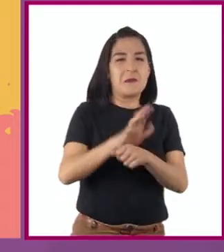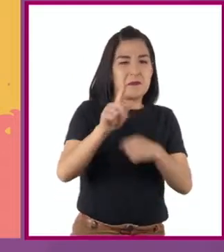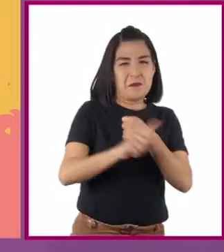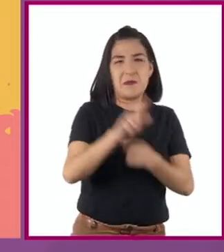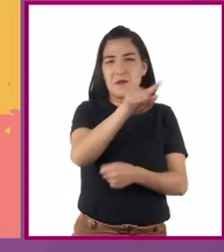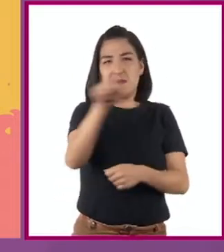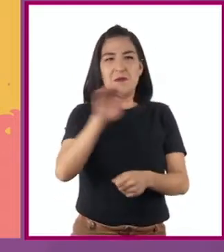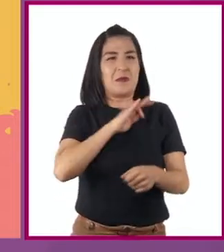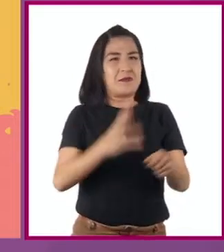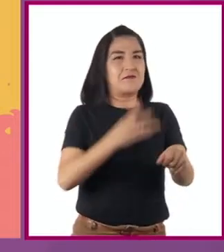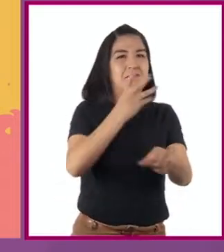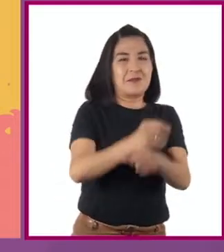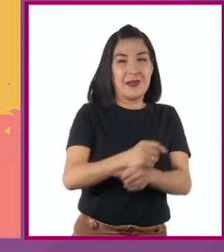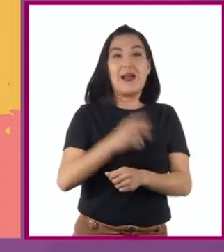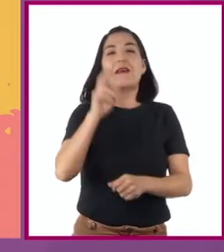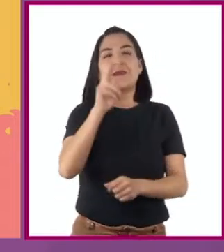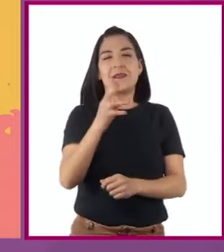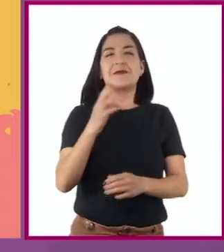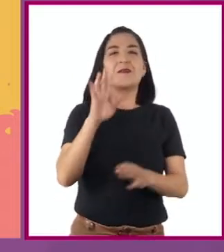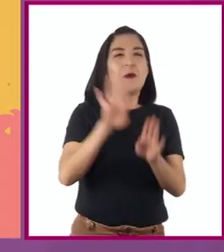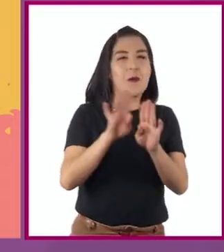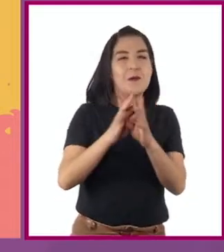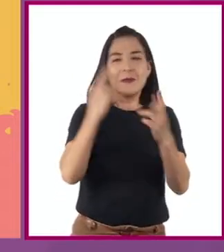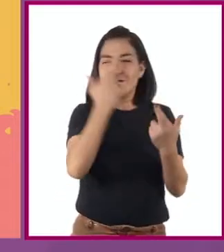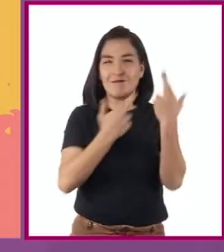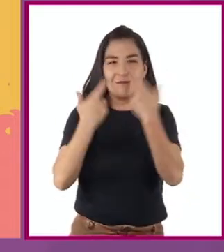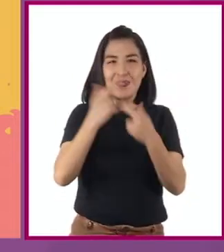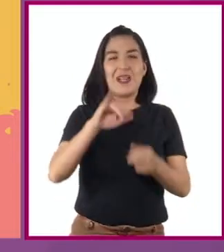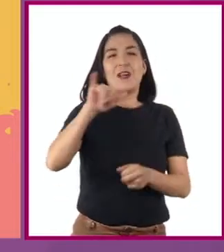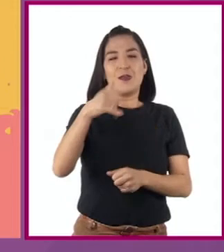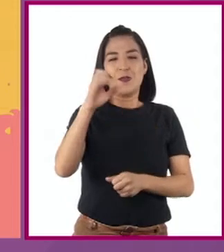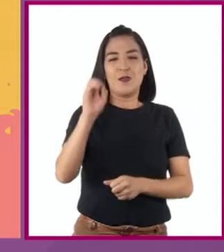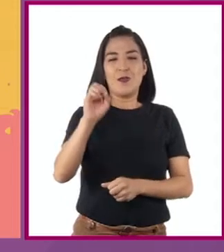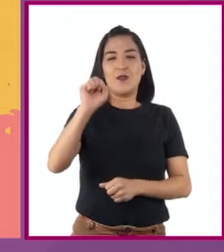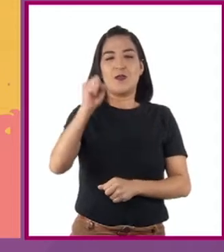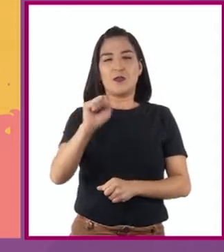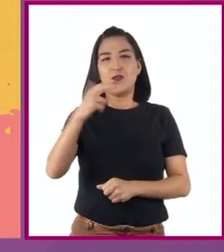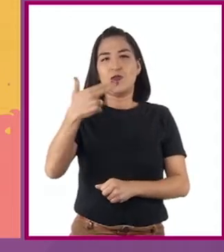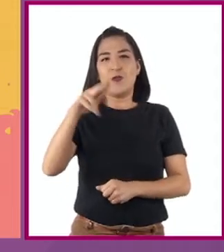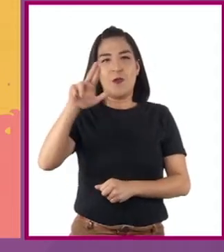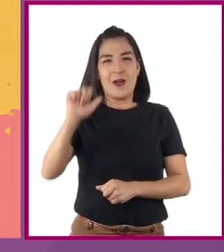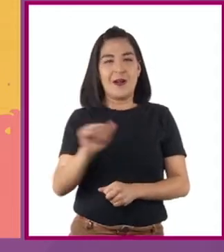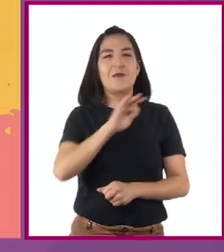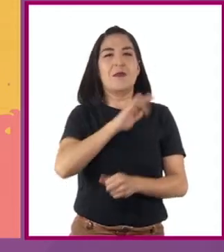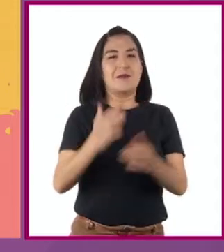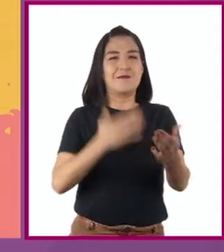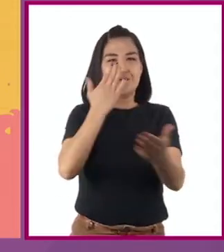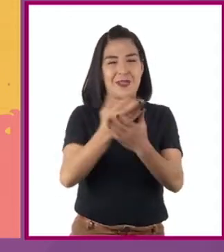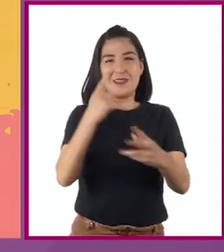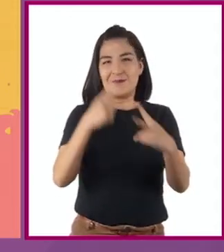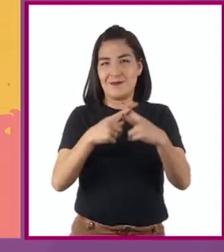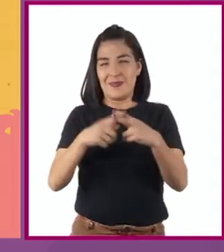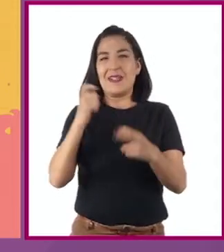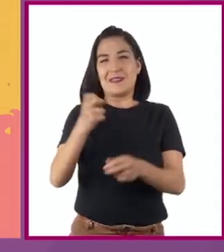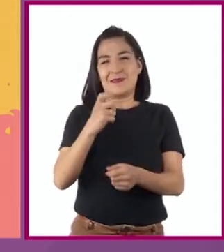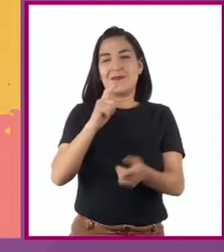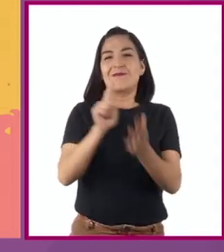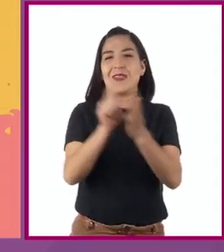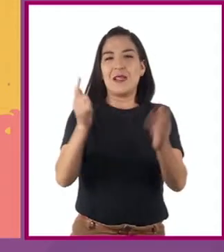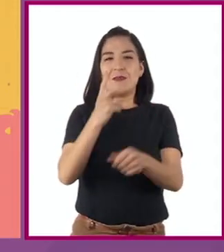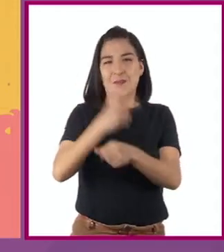ustedes? Analicemos cómo Joshua realizó la propuesta en su libro de texto de matemáticas de segundo de